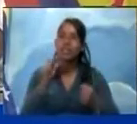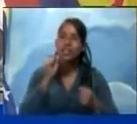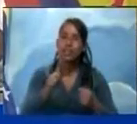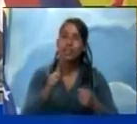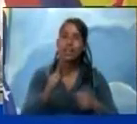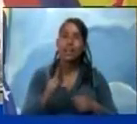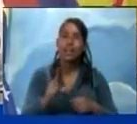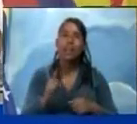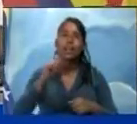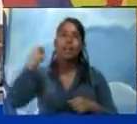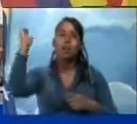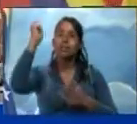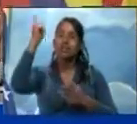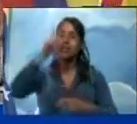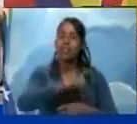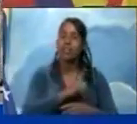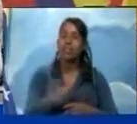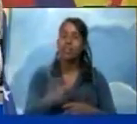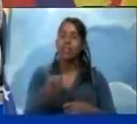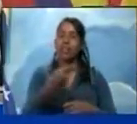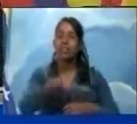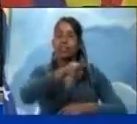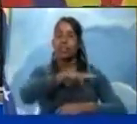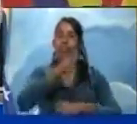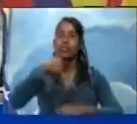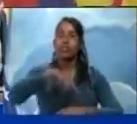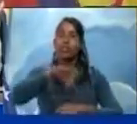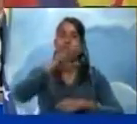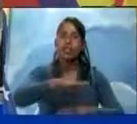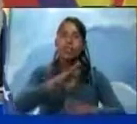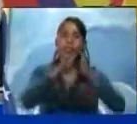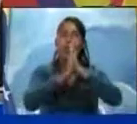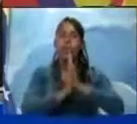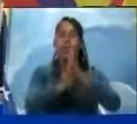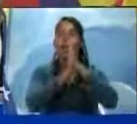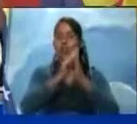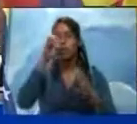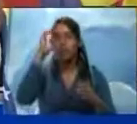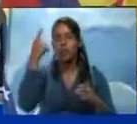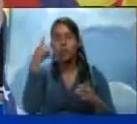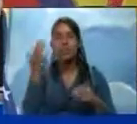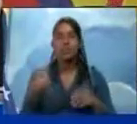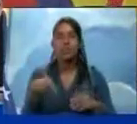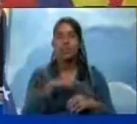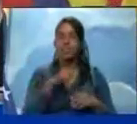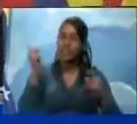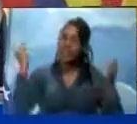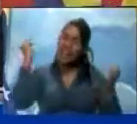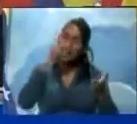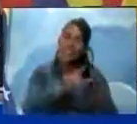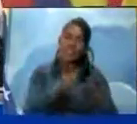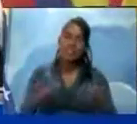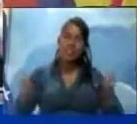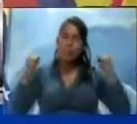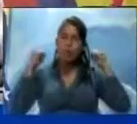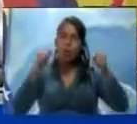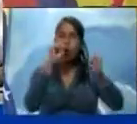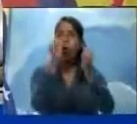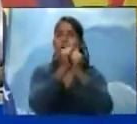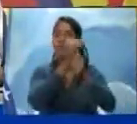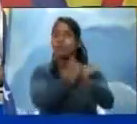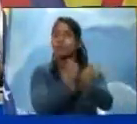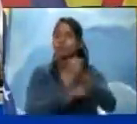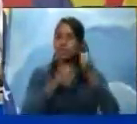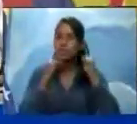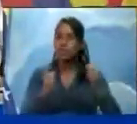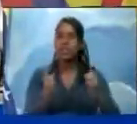la presidenta de Argentina, nosotros le estamos orando a Dios para que nuestro presidente regrese repotenciado. Así es.